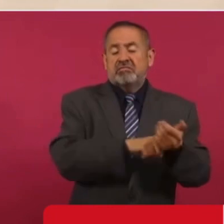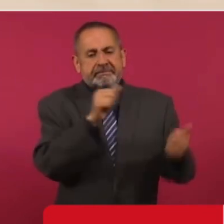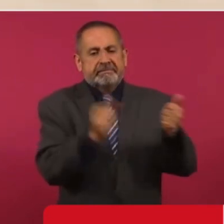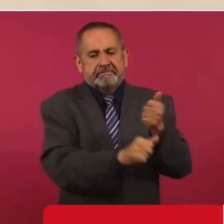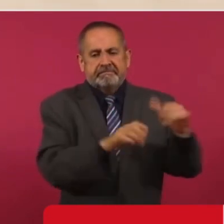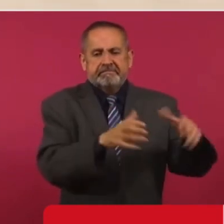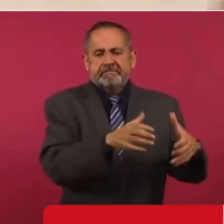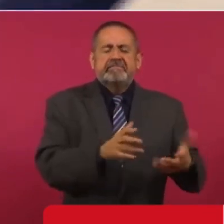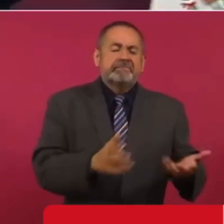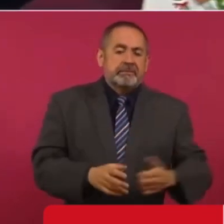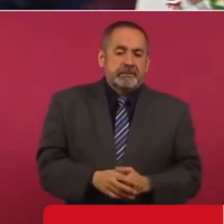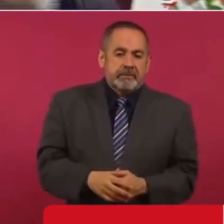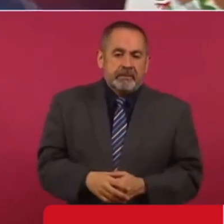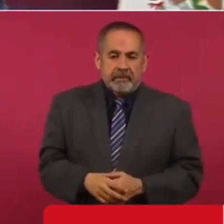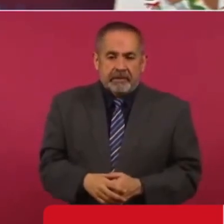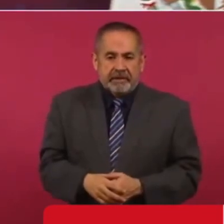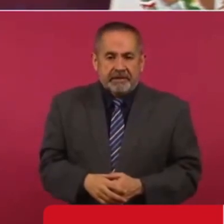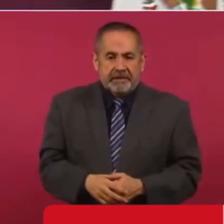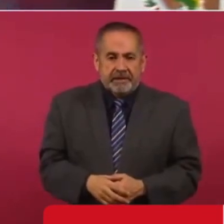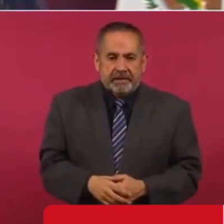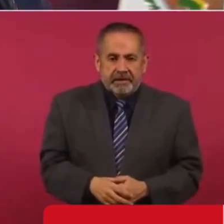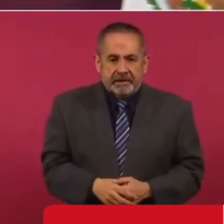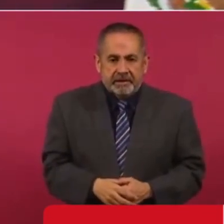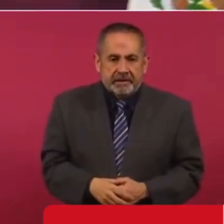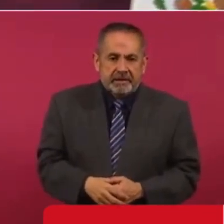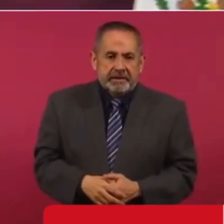conservador. Quedaron